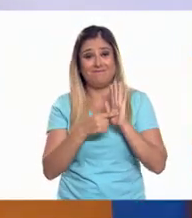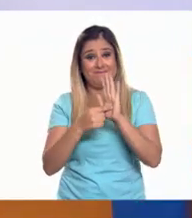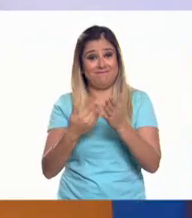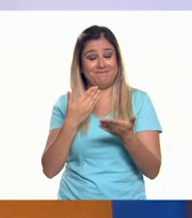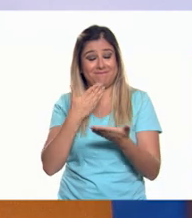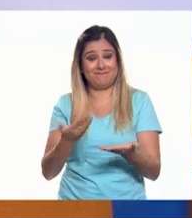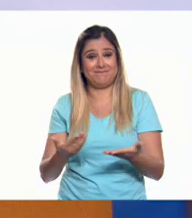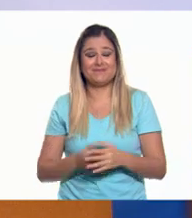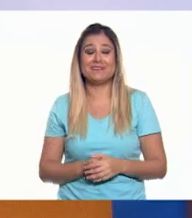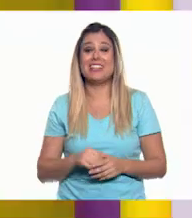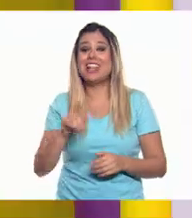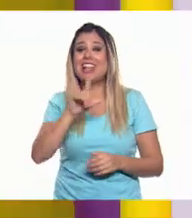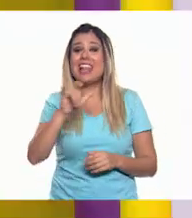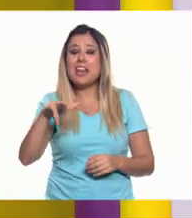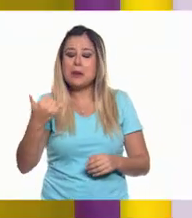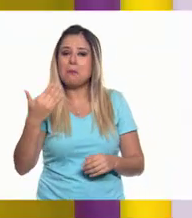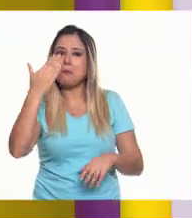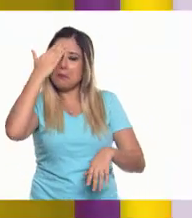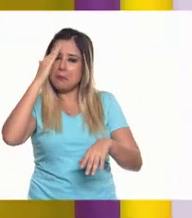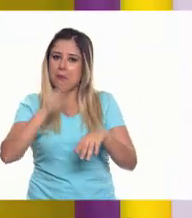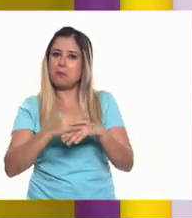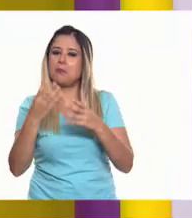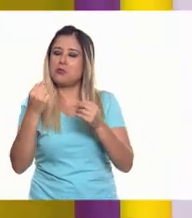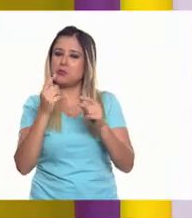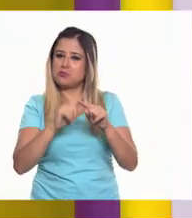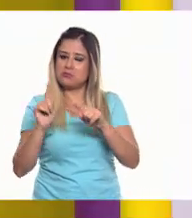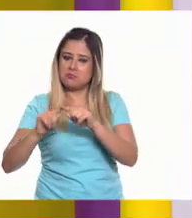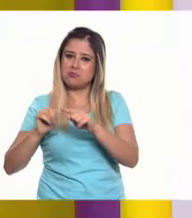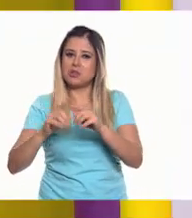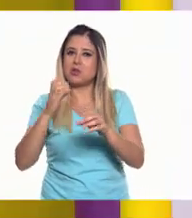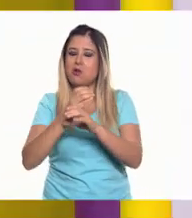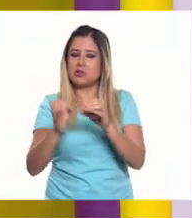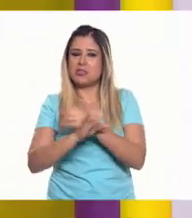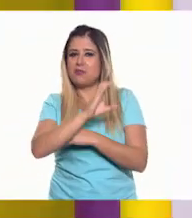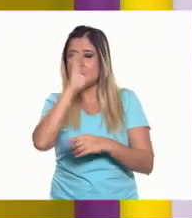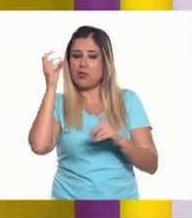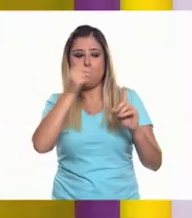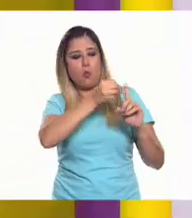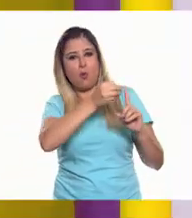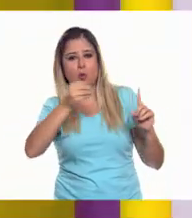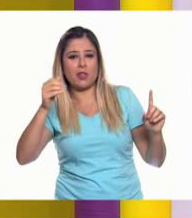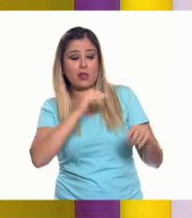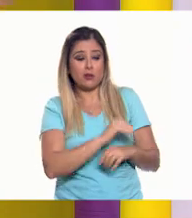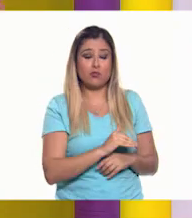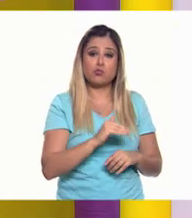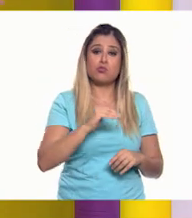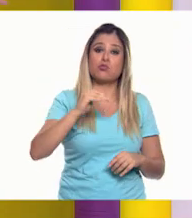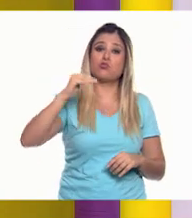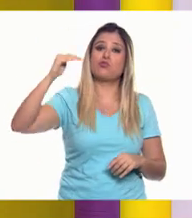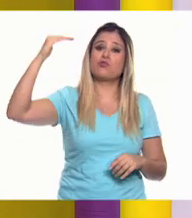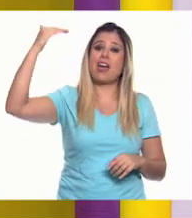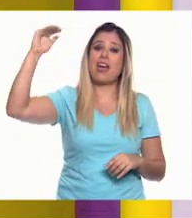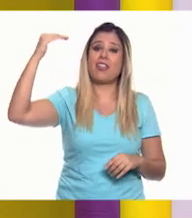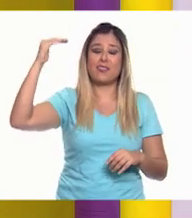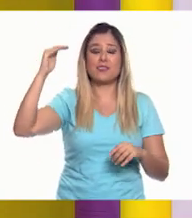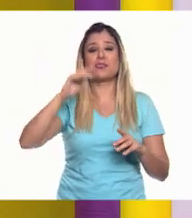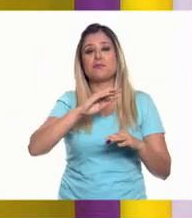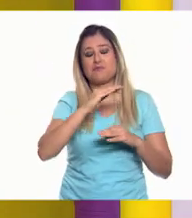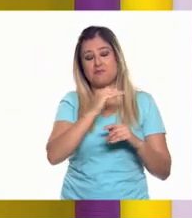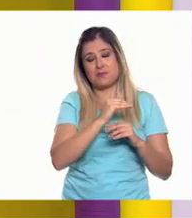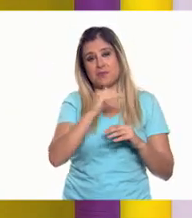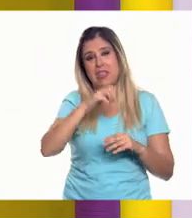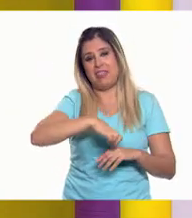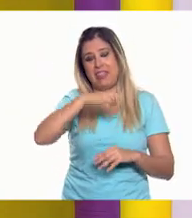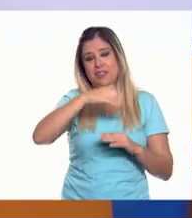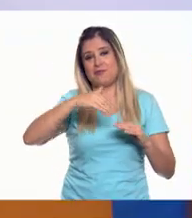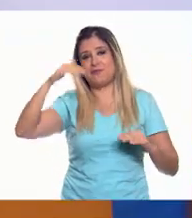Muy bien, Leni, qué bueno. Y te acuerdas también de muchos detalles uh-huh. y también las organizaste para que las viéramos en este orden. Así es. De tu edad, en